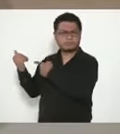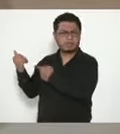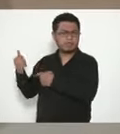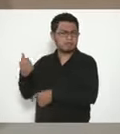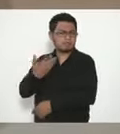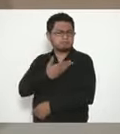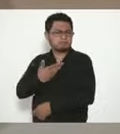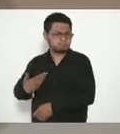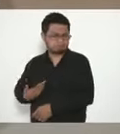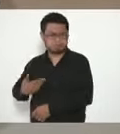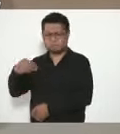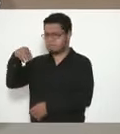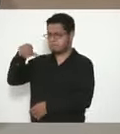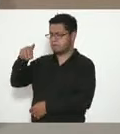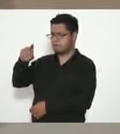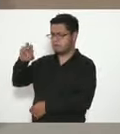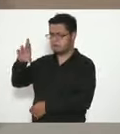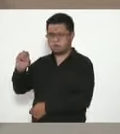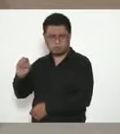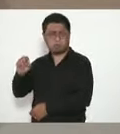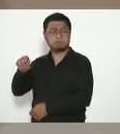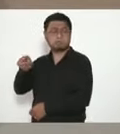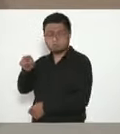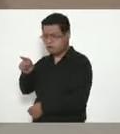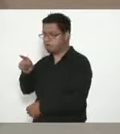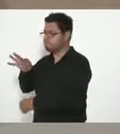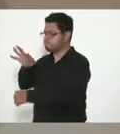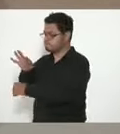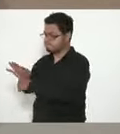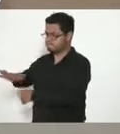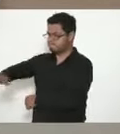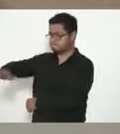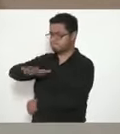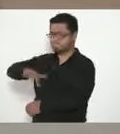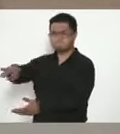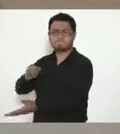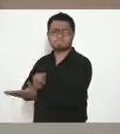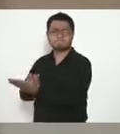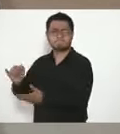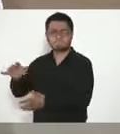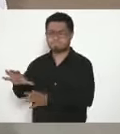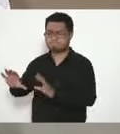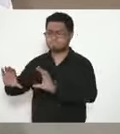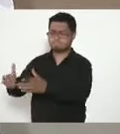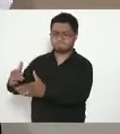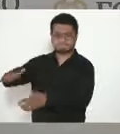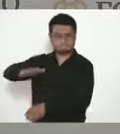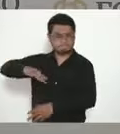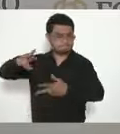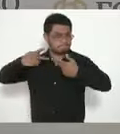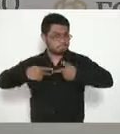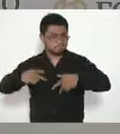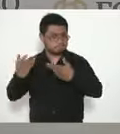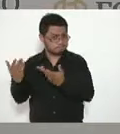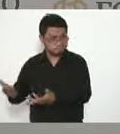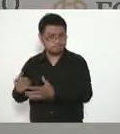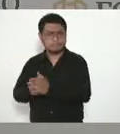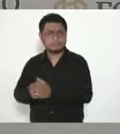presidente Madero, apóstol de la democracia. No hemos tenido un